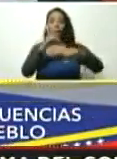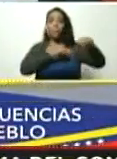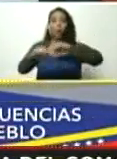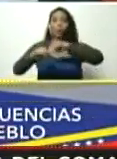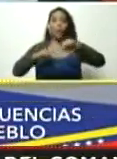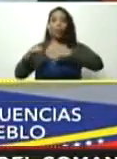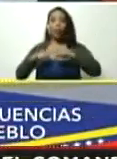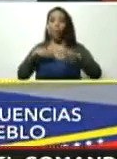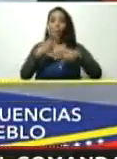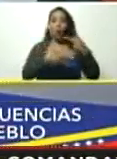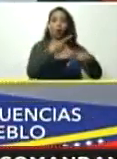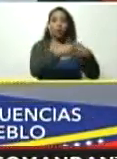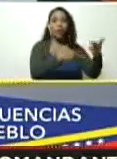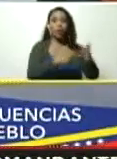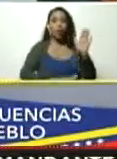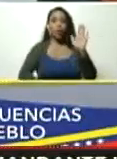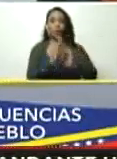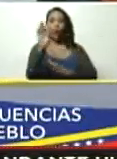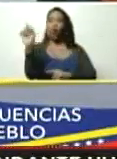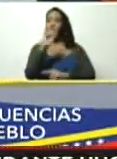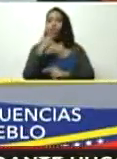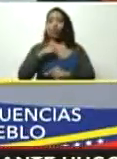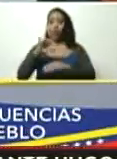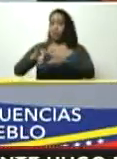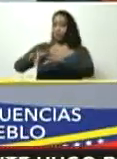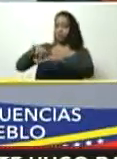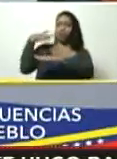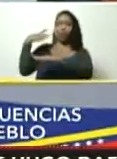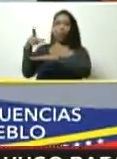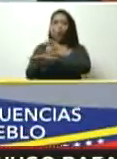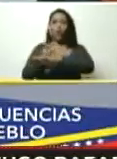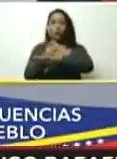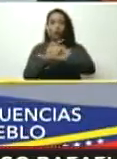movimientos progresistas. ¡No los vamos a dejar gobernar!